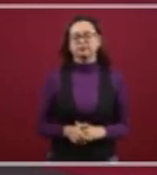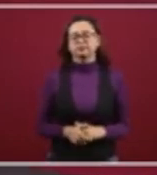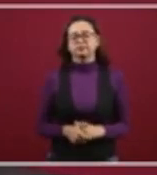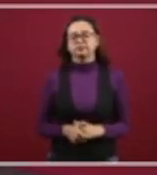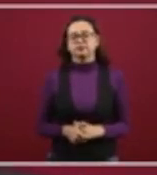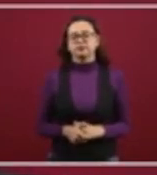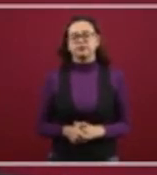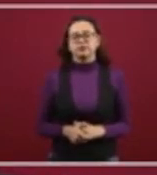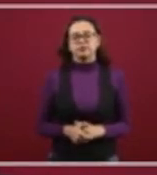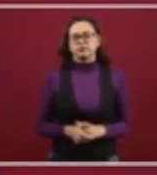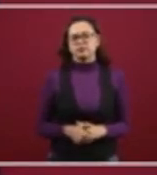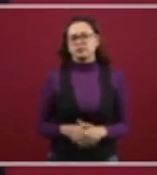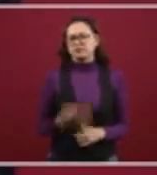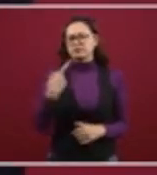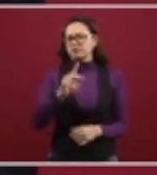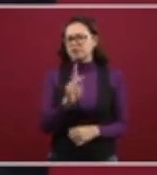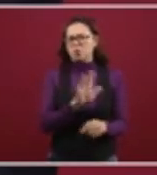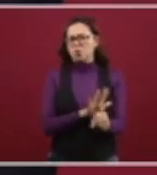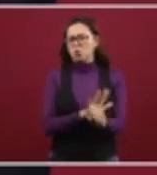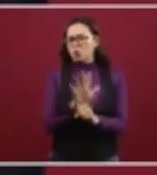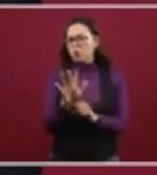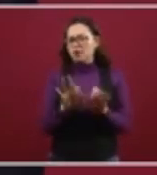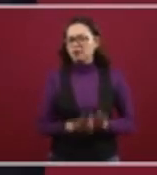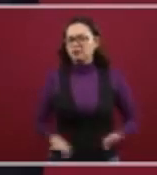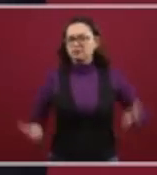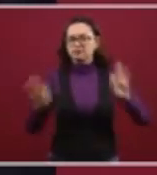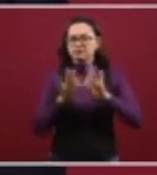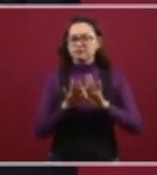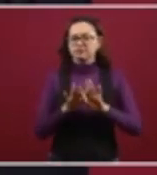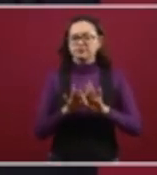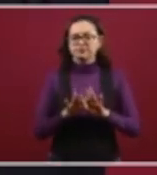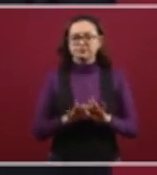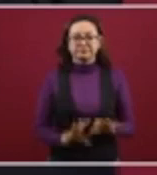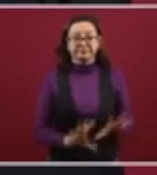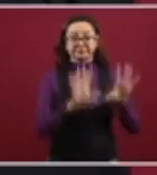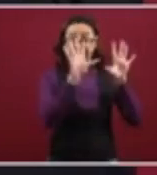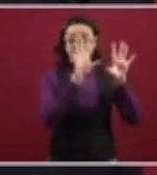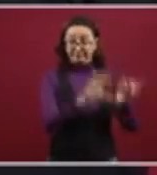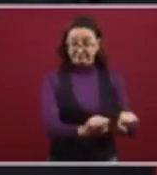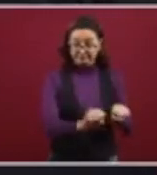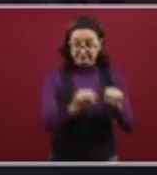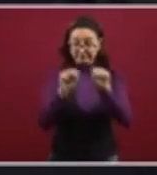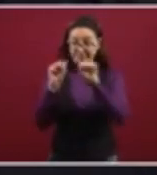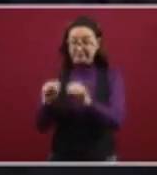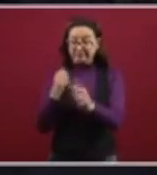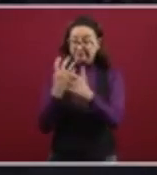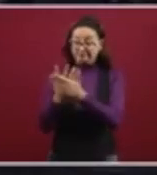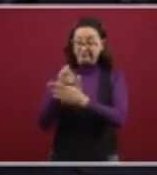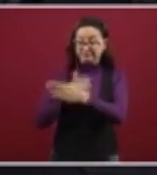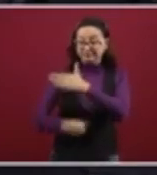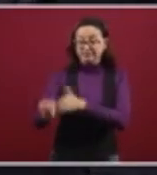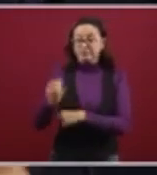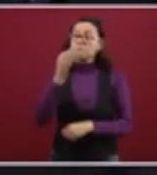Pero lo importante es que me informa y me dice, ya